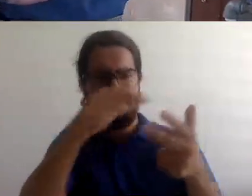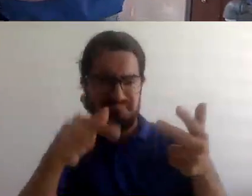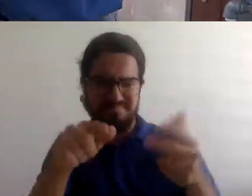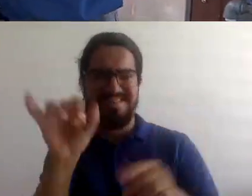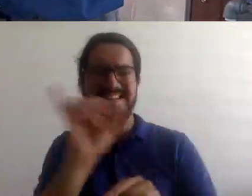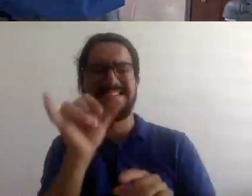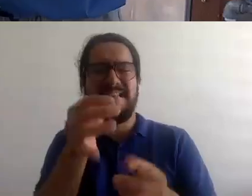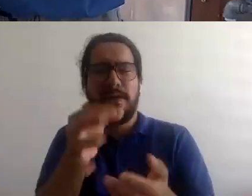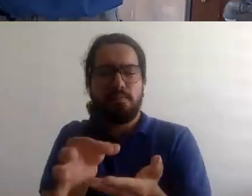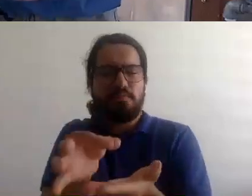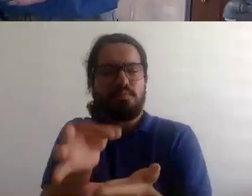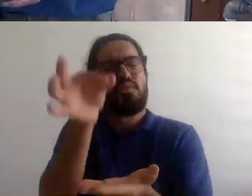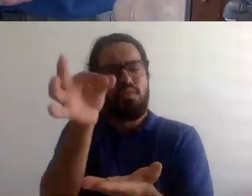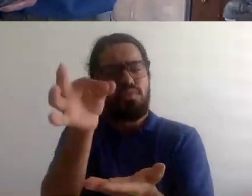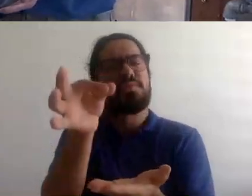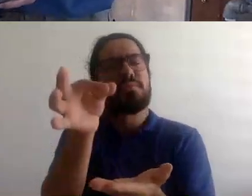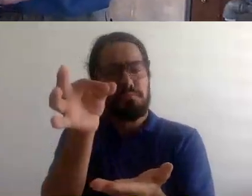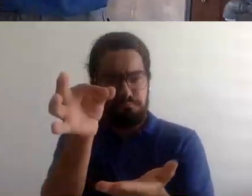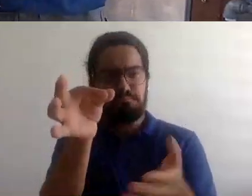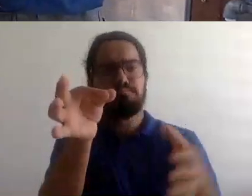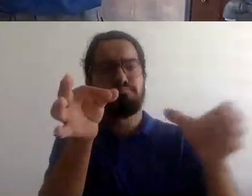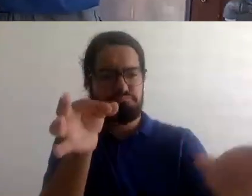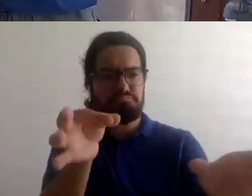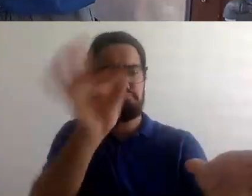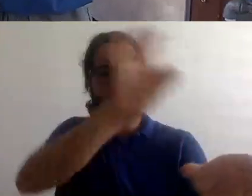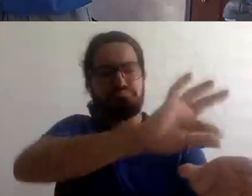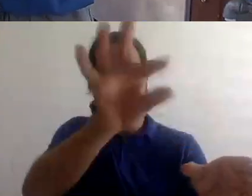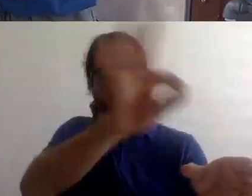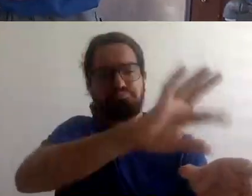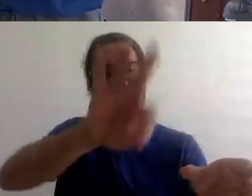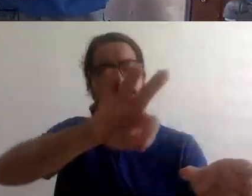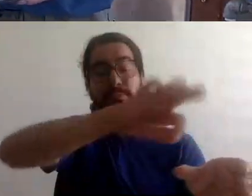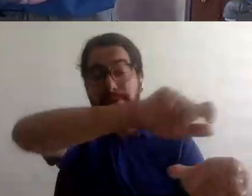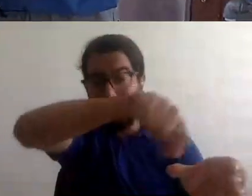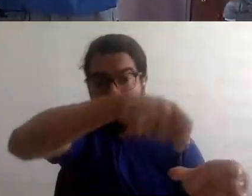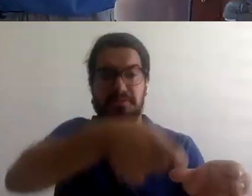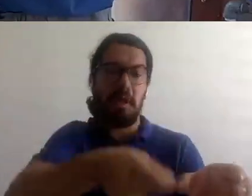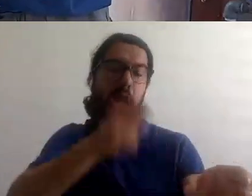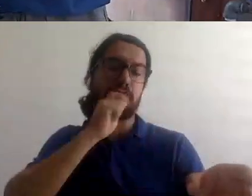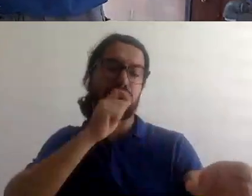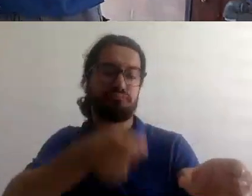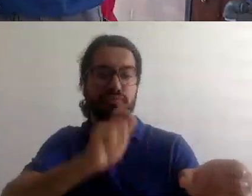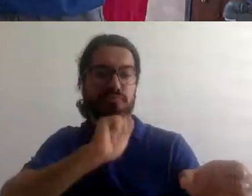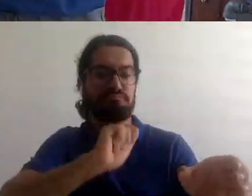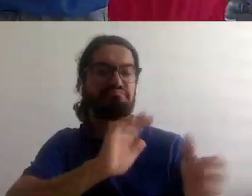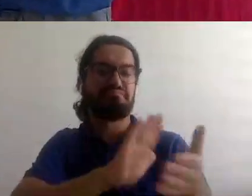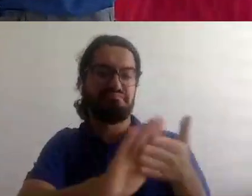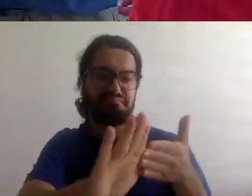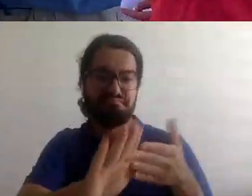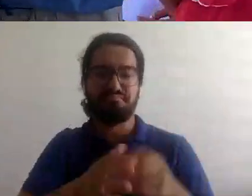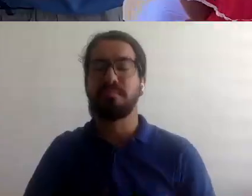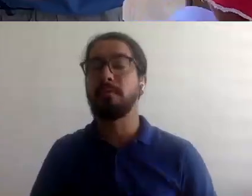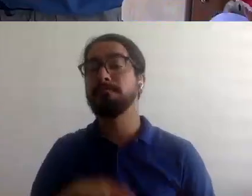también. Y... 4 puños de verdolaga. 4 puños de verdolaga, fíjese. A ver.